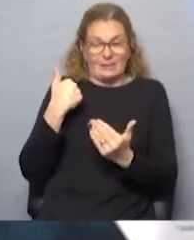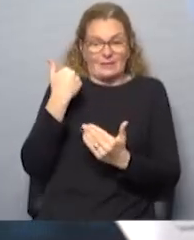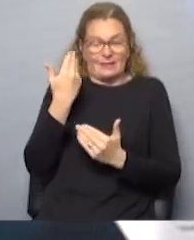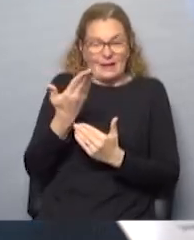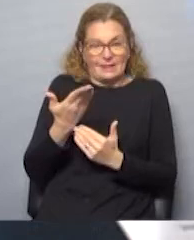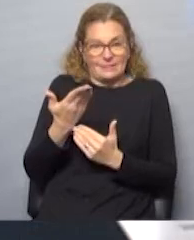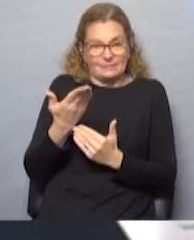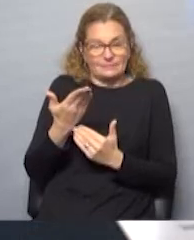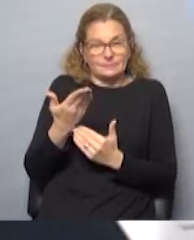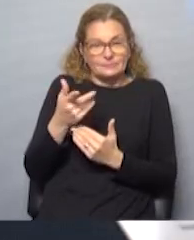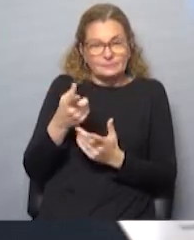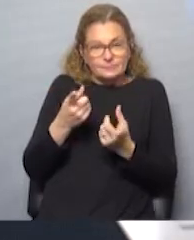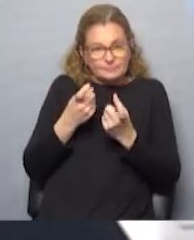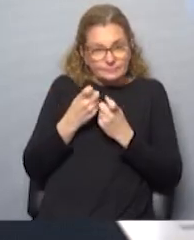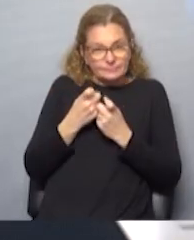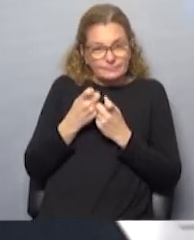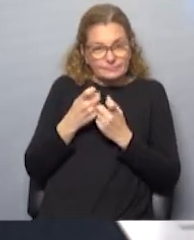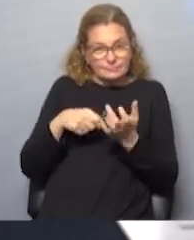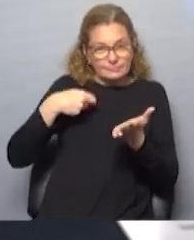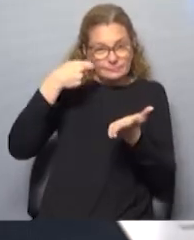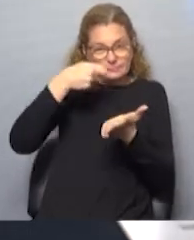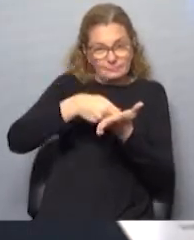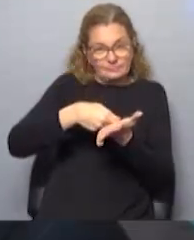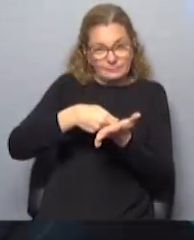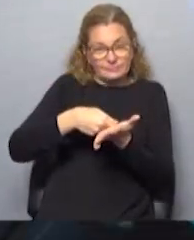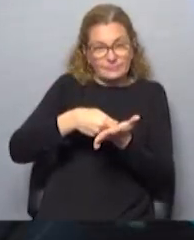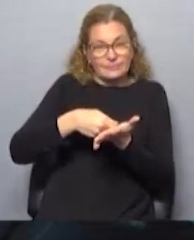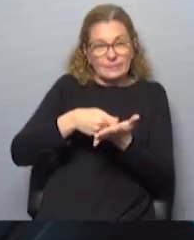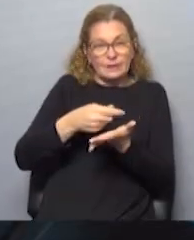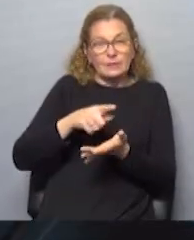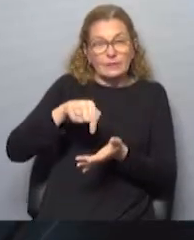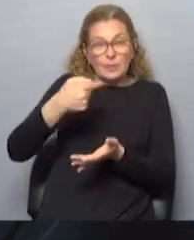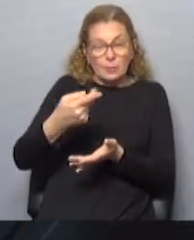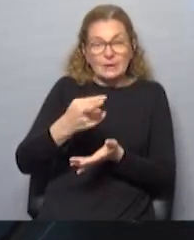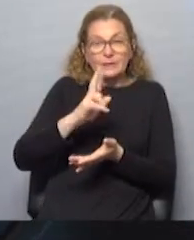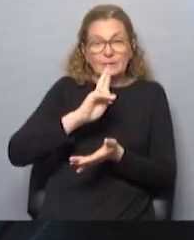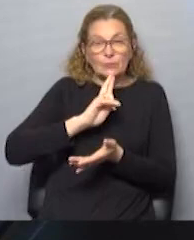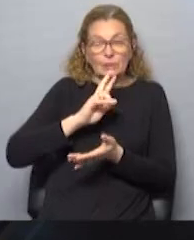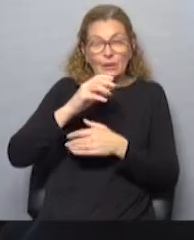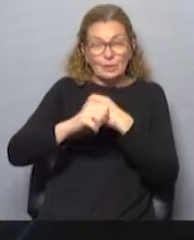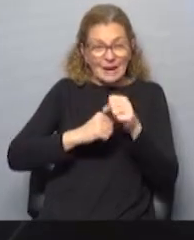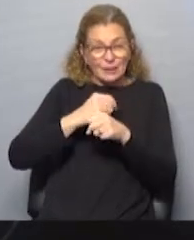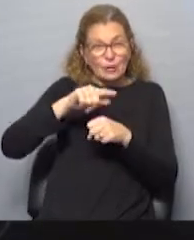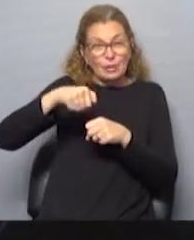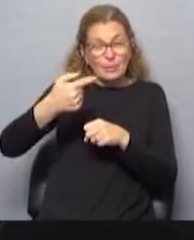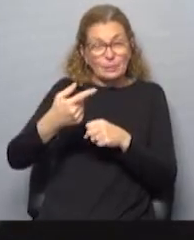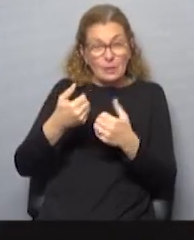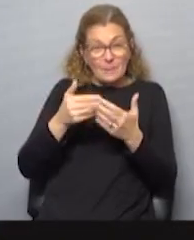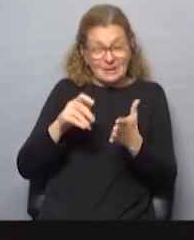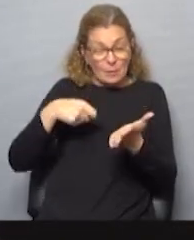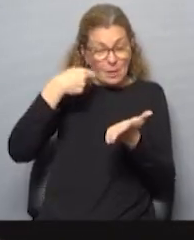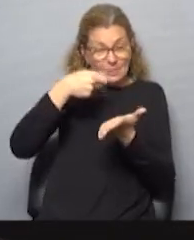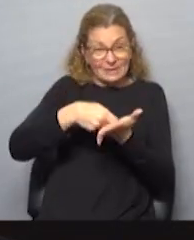sea y eso se precisa invertir y vamos a tener el resultado en unos años pero si no empezamos a invertir